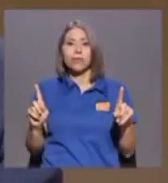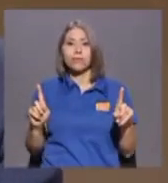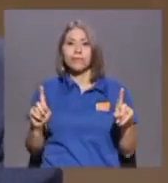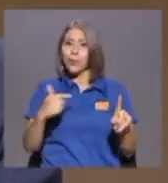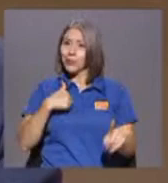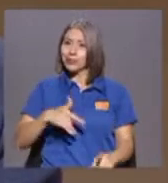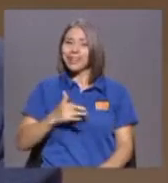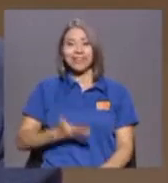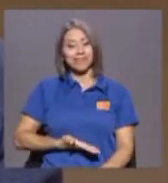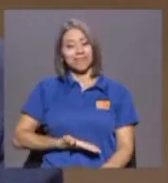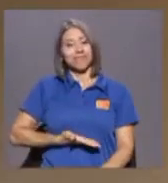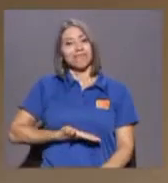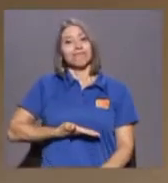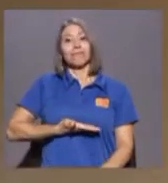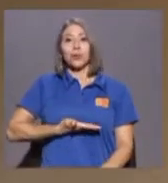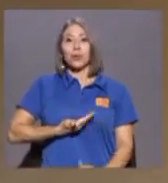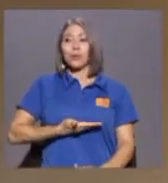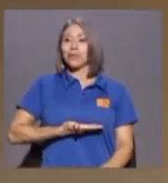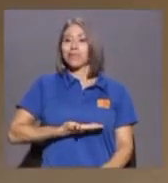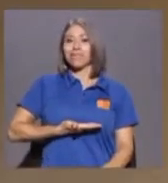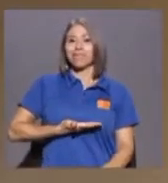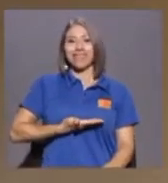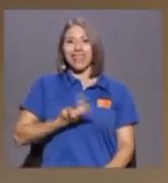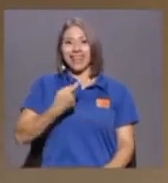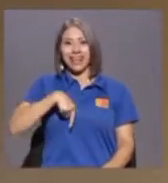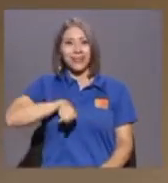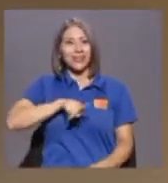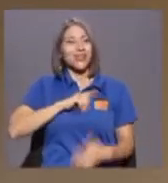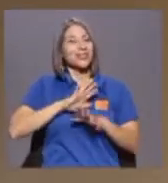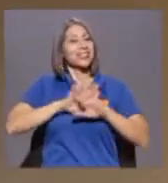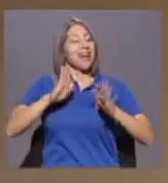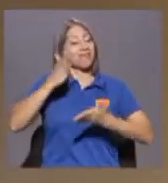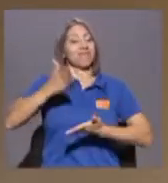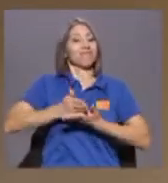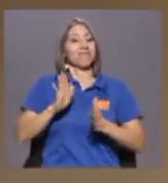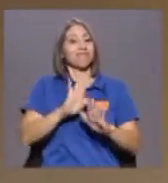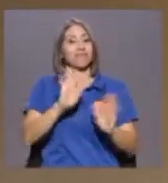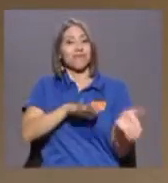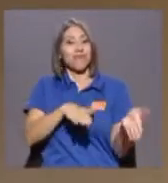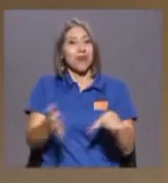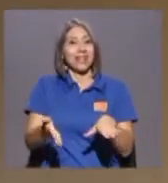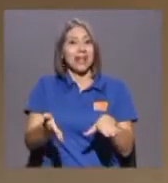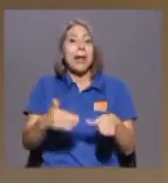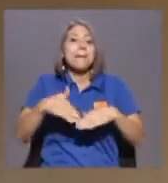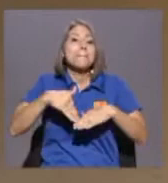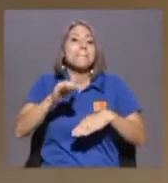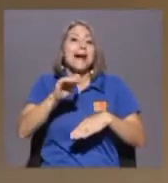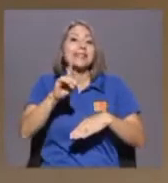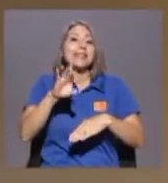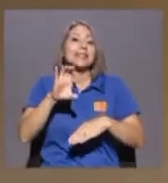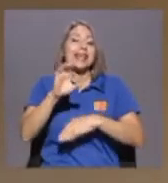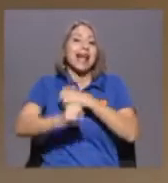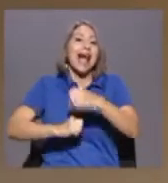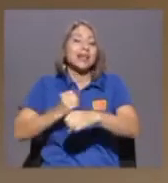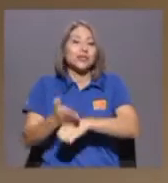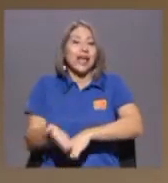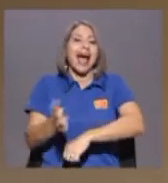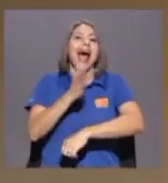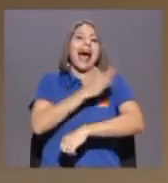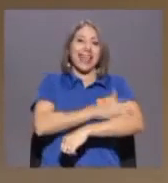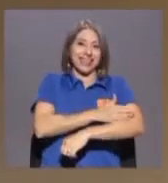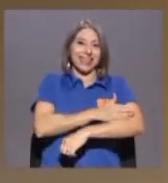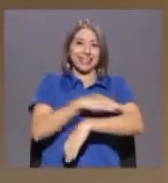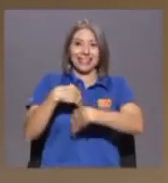jactarse o alardear de que abolimos la pena de muerte más de un siglo antes que Francia, me llenaba a mí